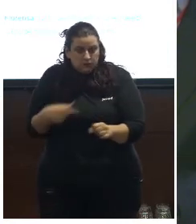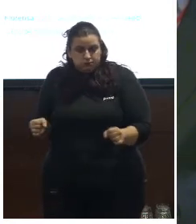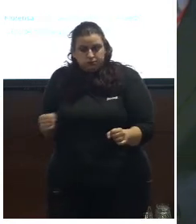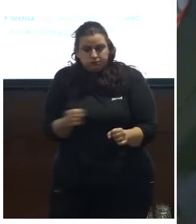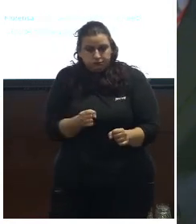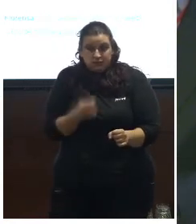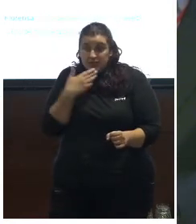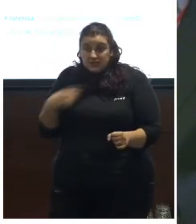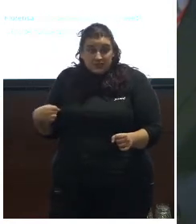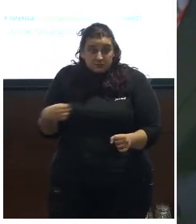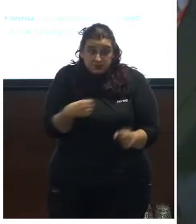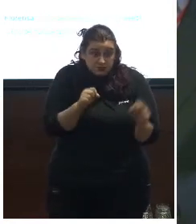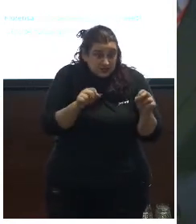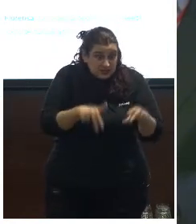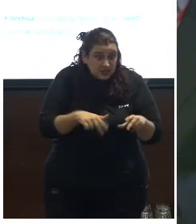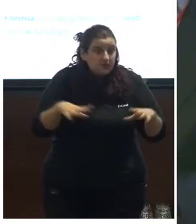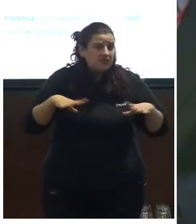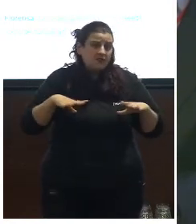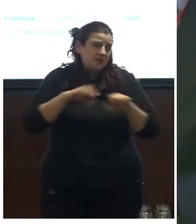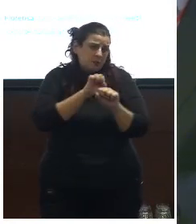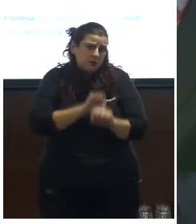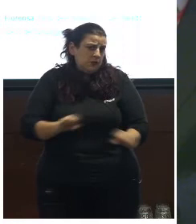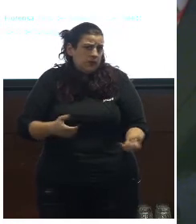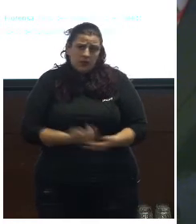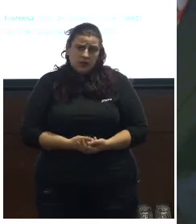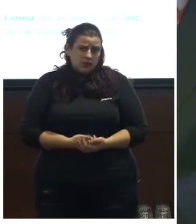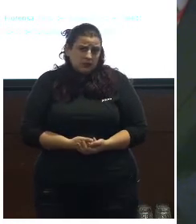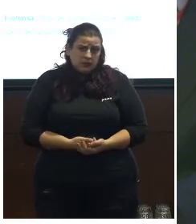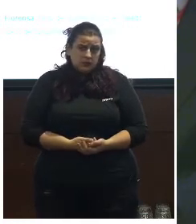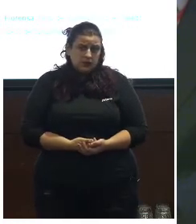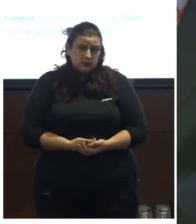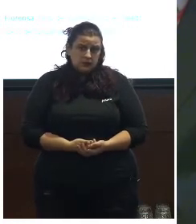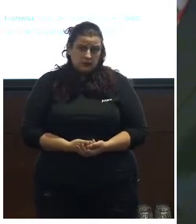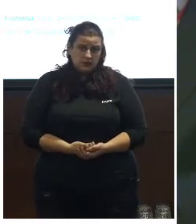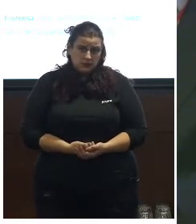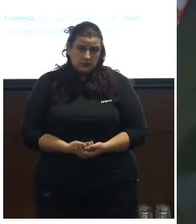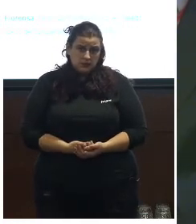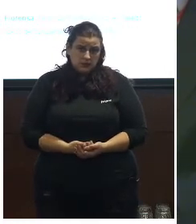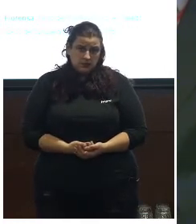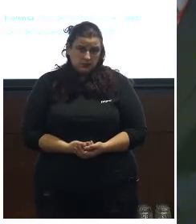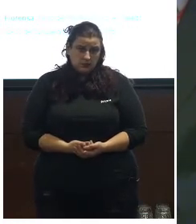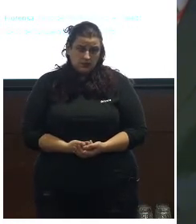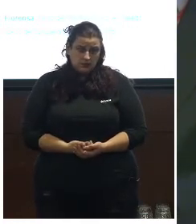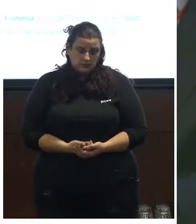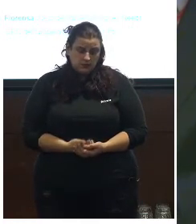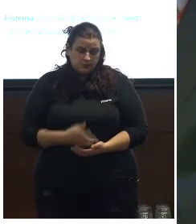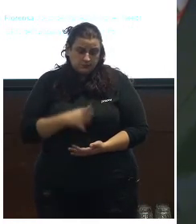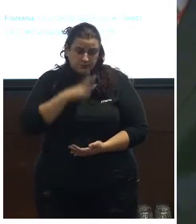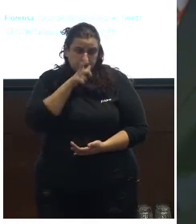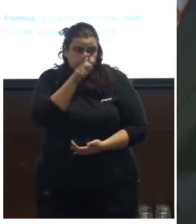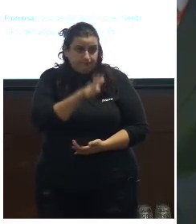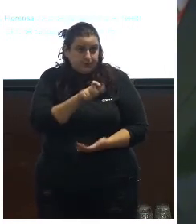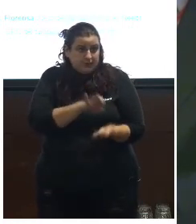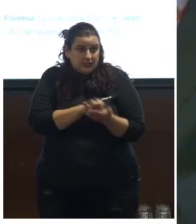como la nuestra no podrían hacer unas vacaciones porque no contarían o no cuentan con la posibilidad de encontrar servicios así,